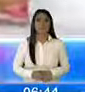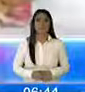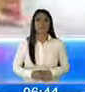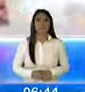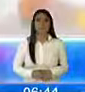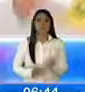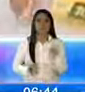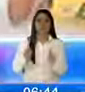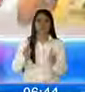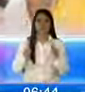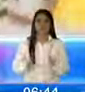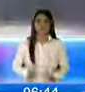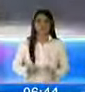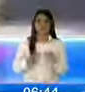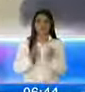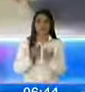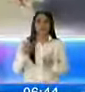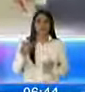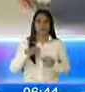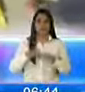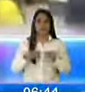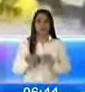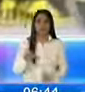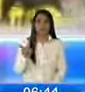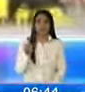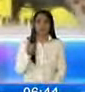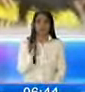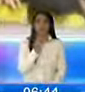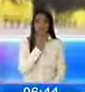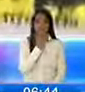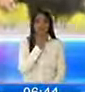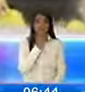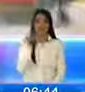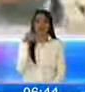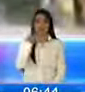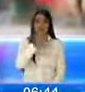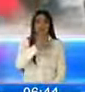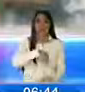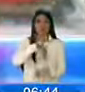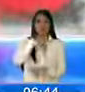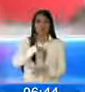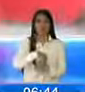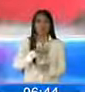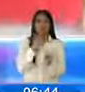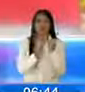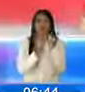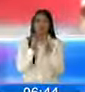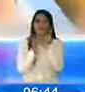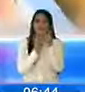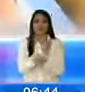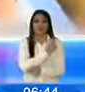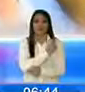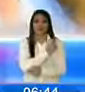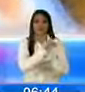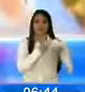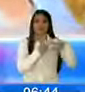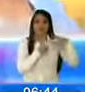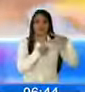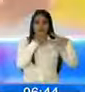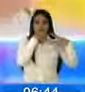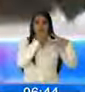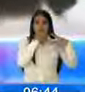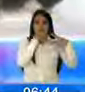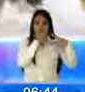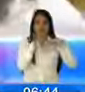El candidato del movimiento Fuerza Ecuador, Dalo Bucaram, recorrió la provincia de Manabí, visitó dos universidades en Puerto Viejo